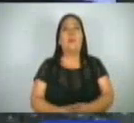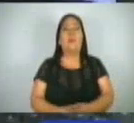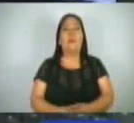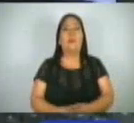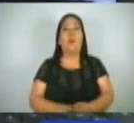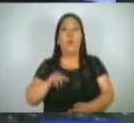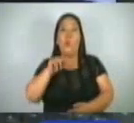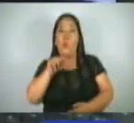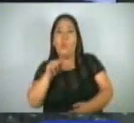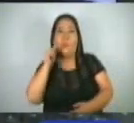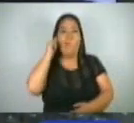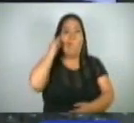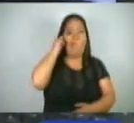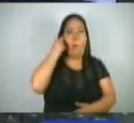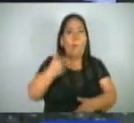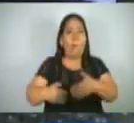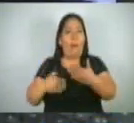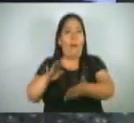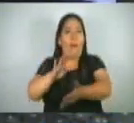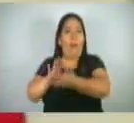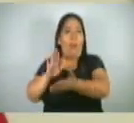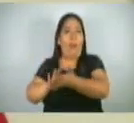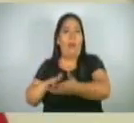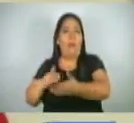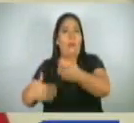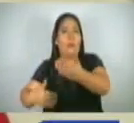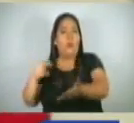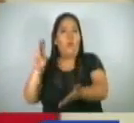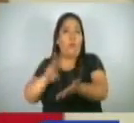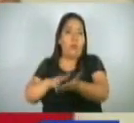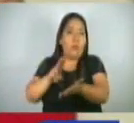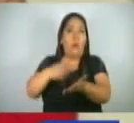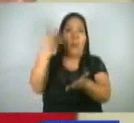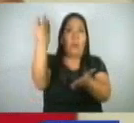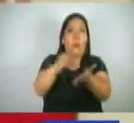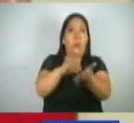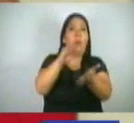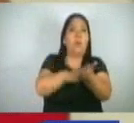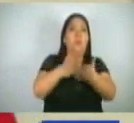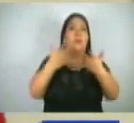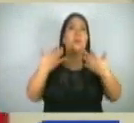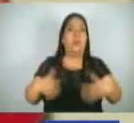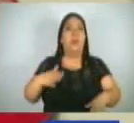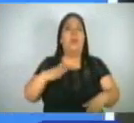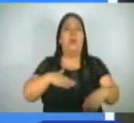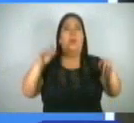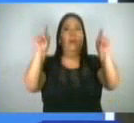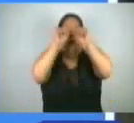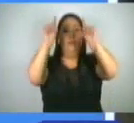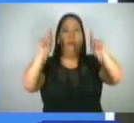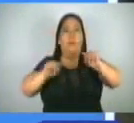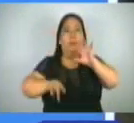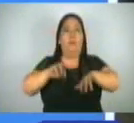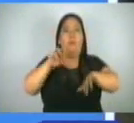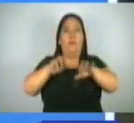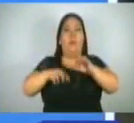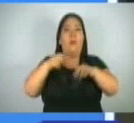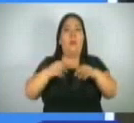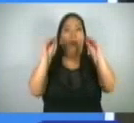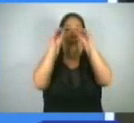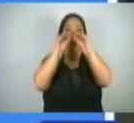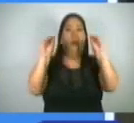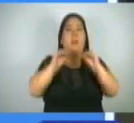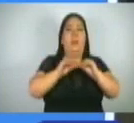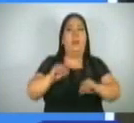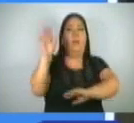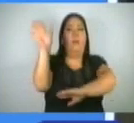Si planea realizar el pago para el trámite de visa o agendar una cita, ya está disponible la nueva plataforma en línea de la Embajada de